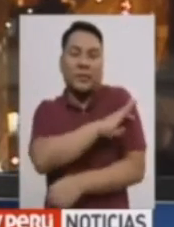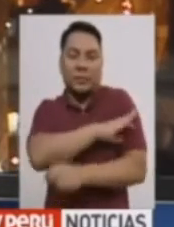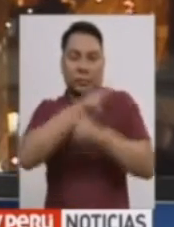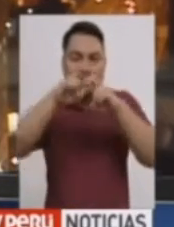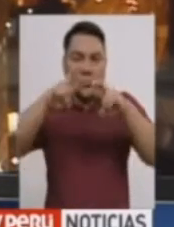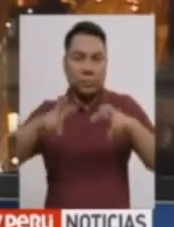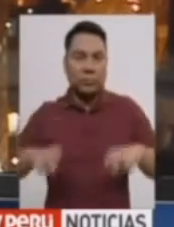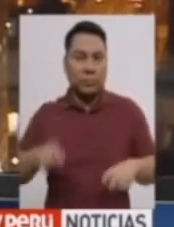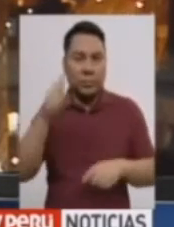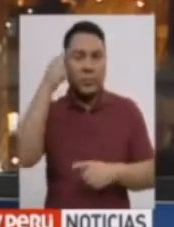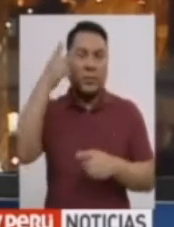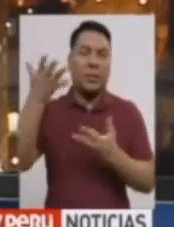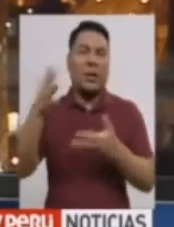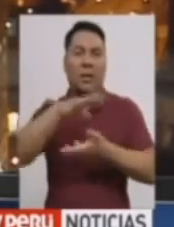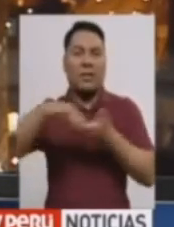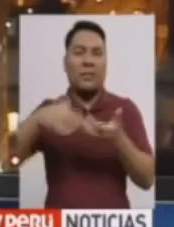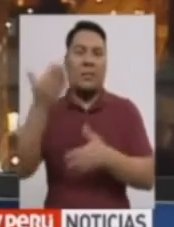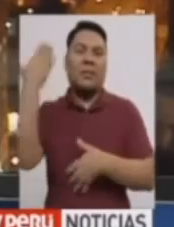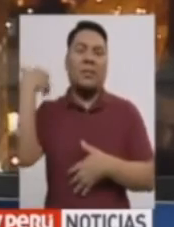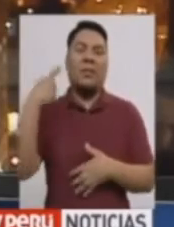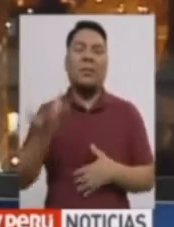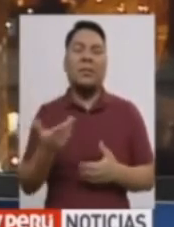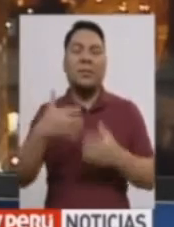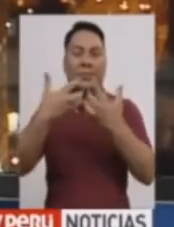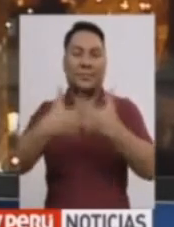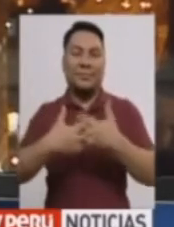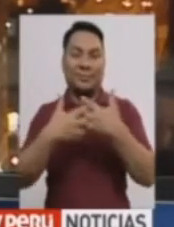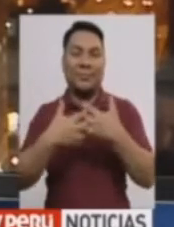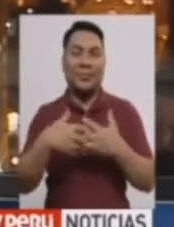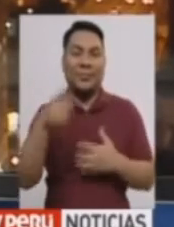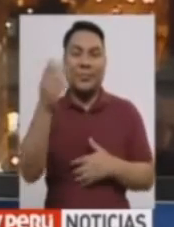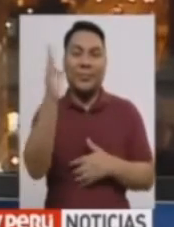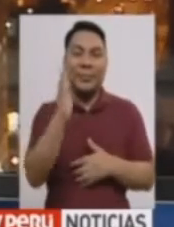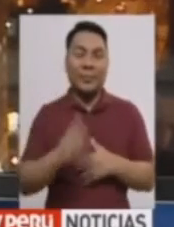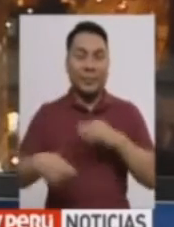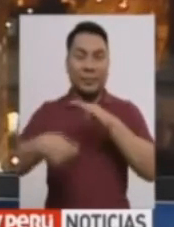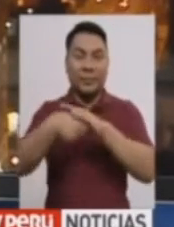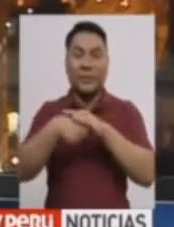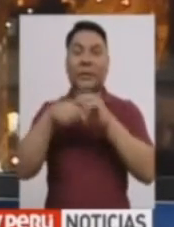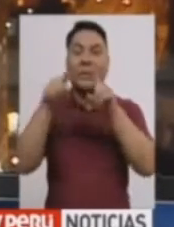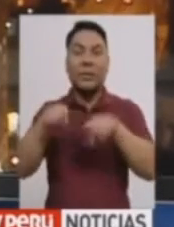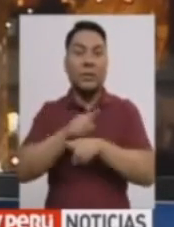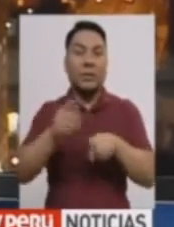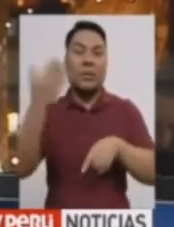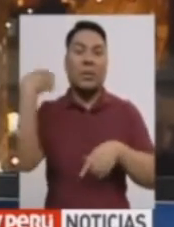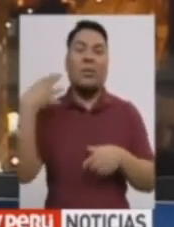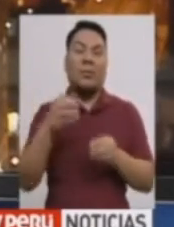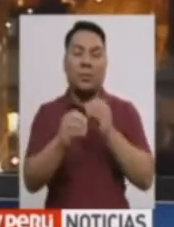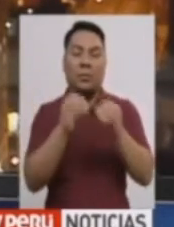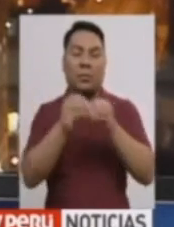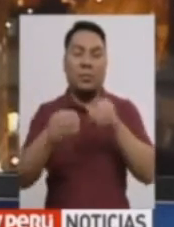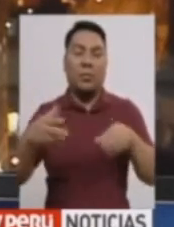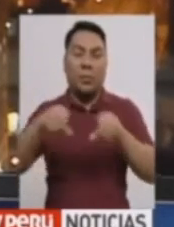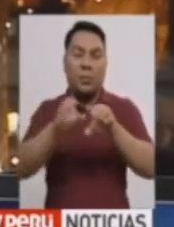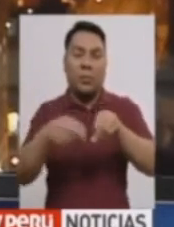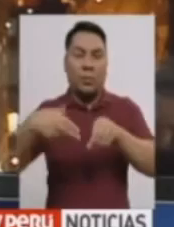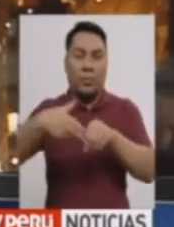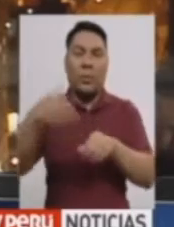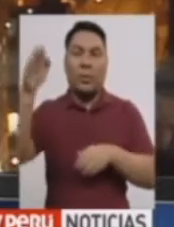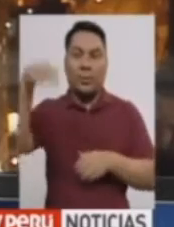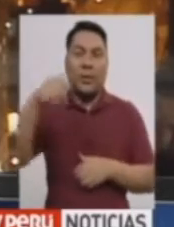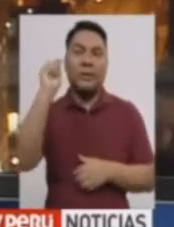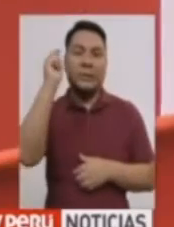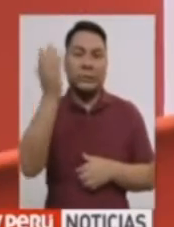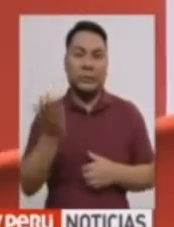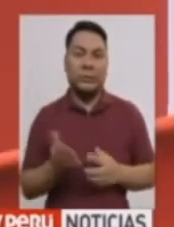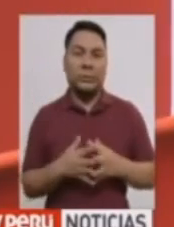las presuntas irregularidades del caso Odebrecht en la licitación del gasoducto del sur. García fue citado en calidad de testigo. Veamos.